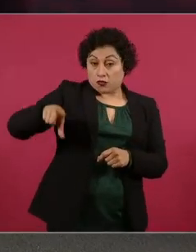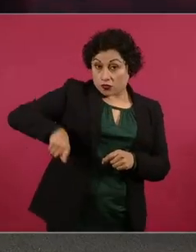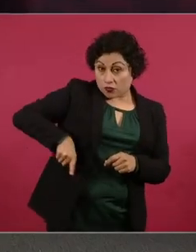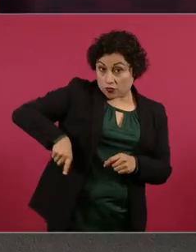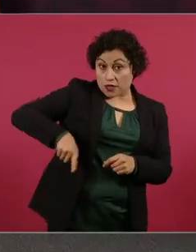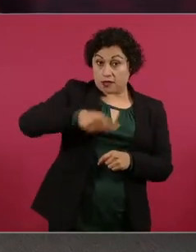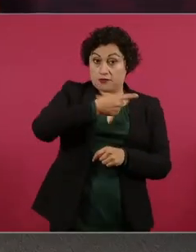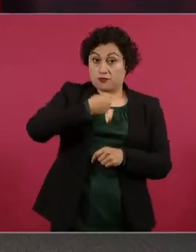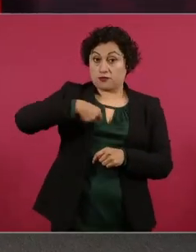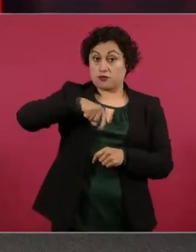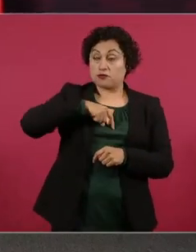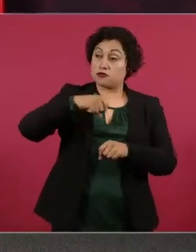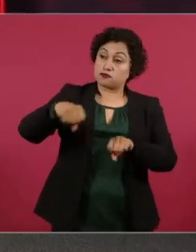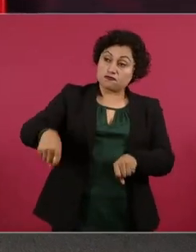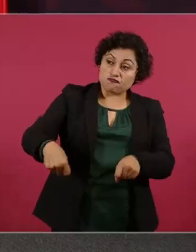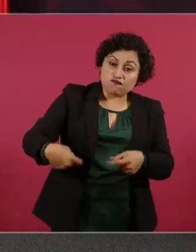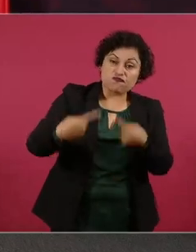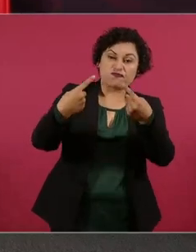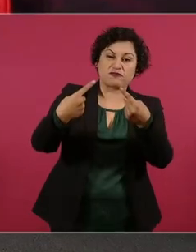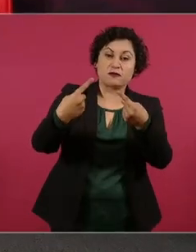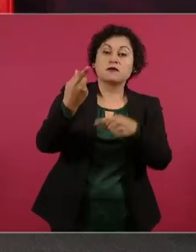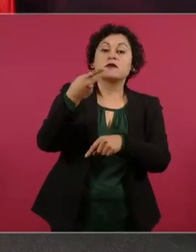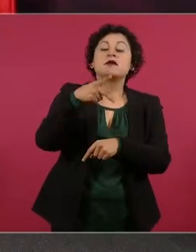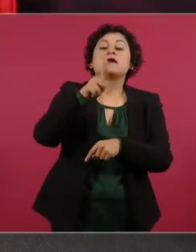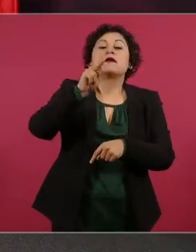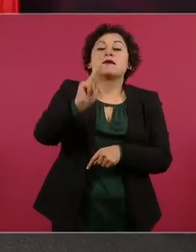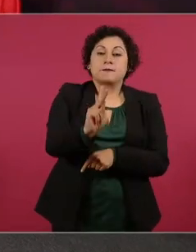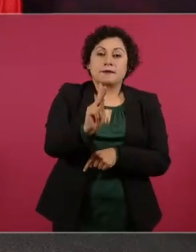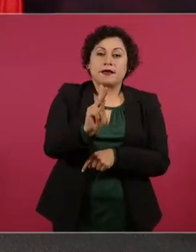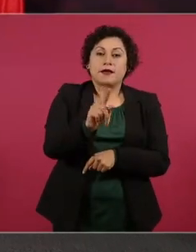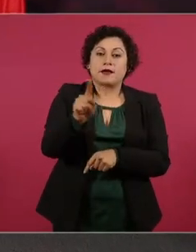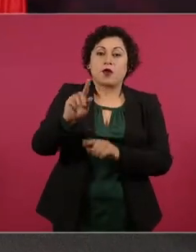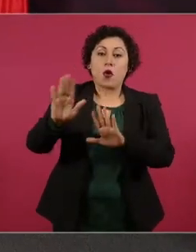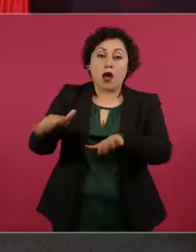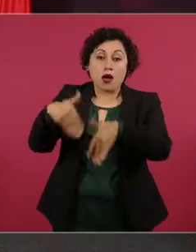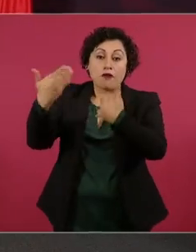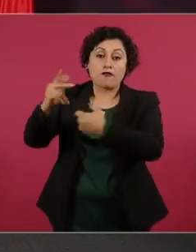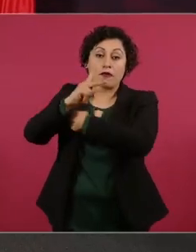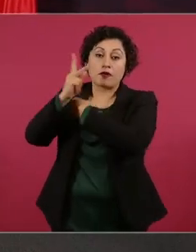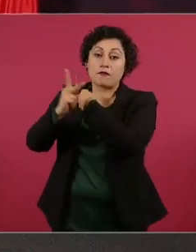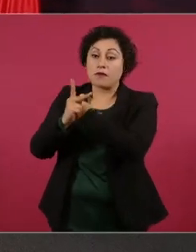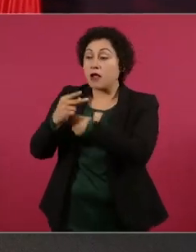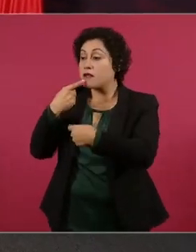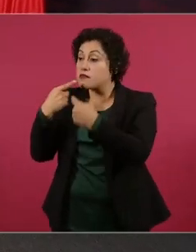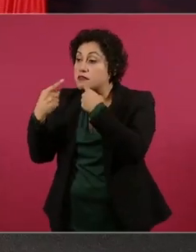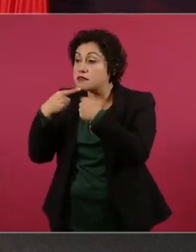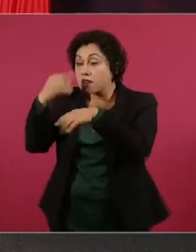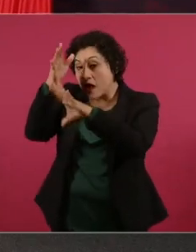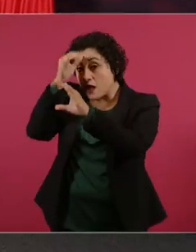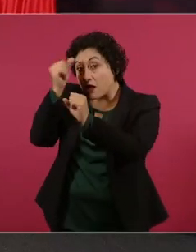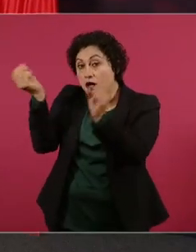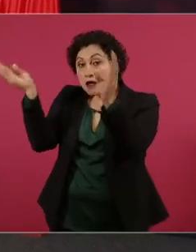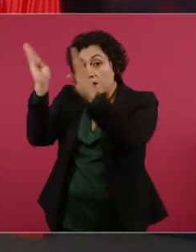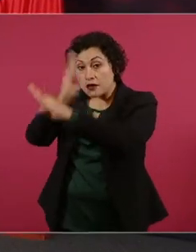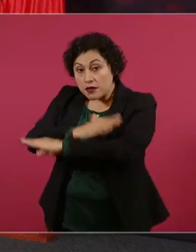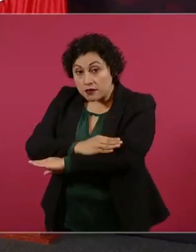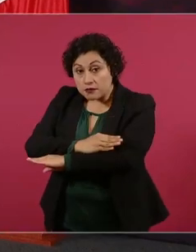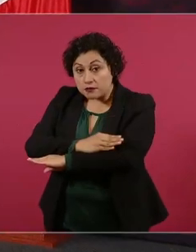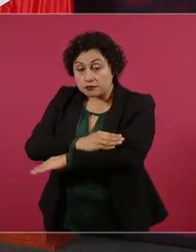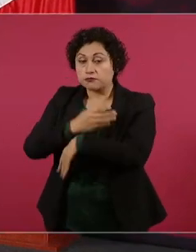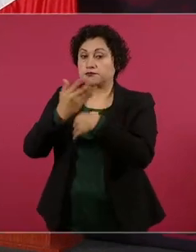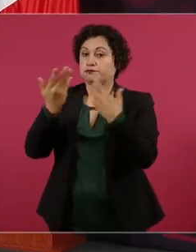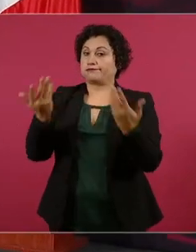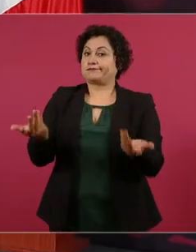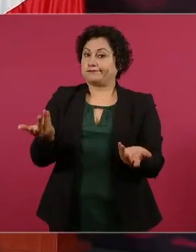aparentar, ¿no?, de que en México había democracia, y nosotros estábamos manifestándonos, detrás de la